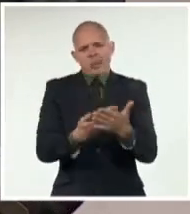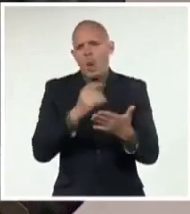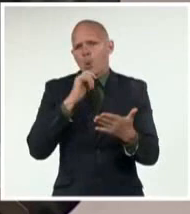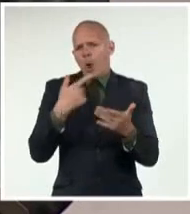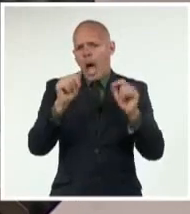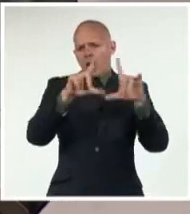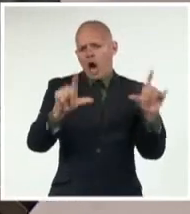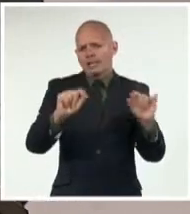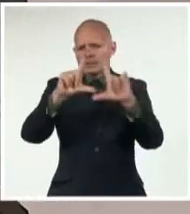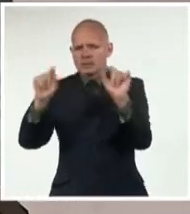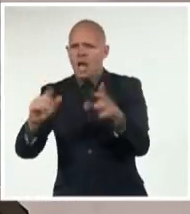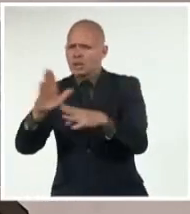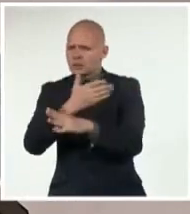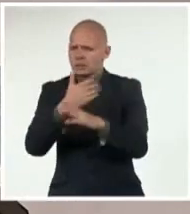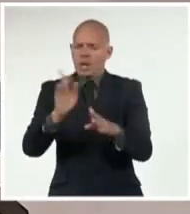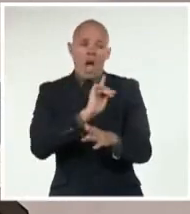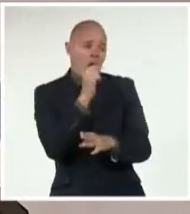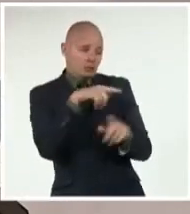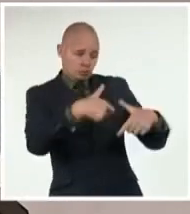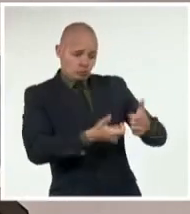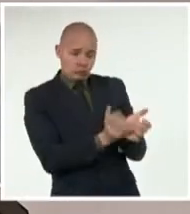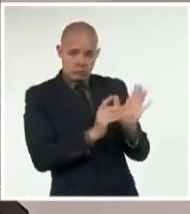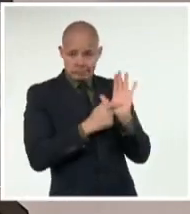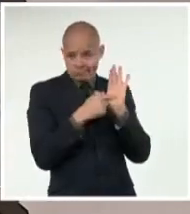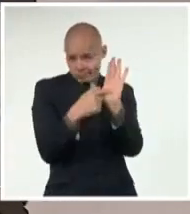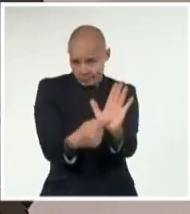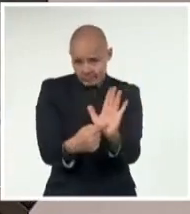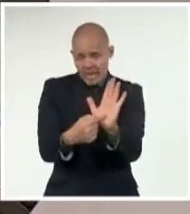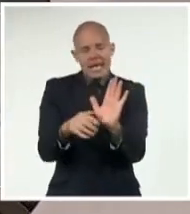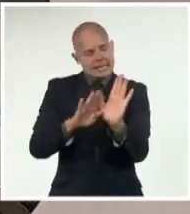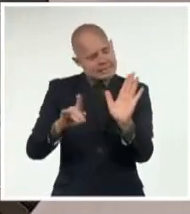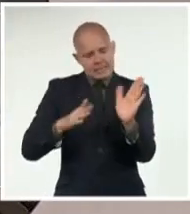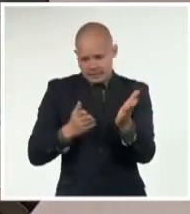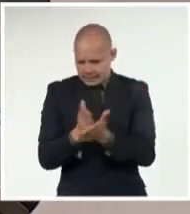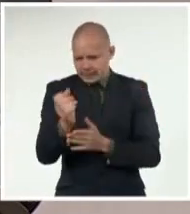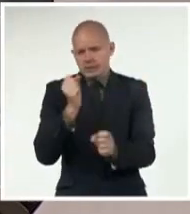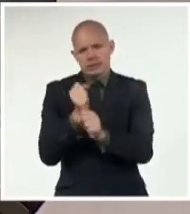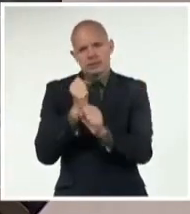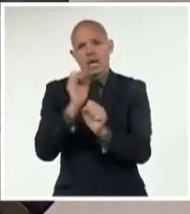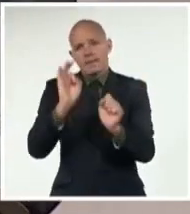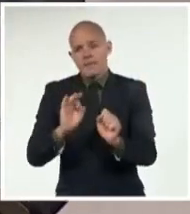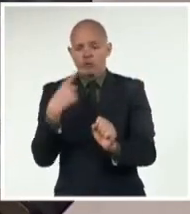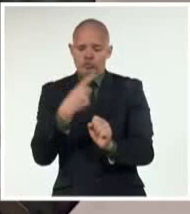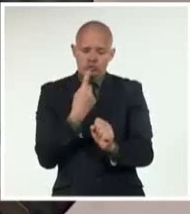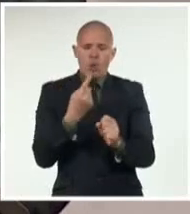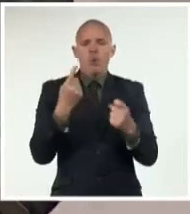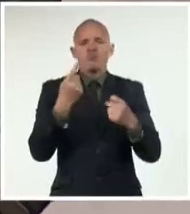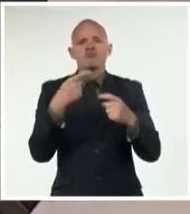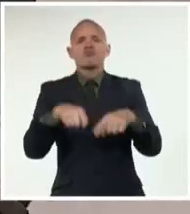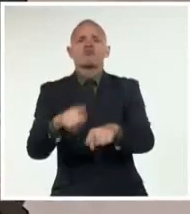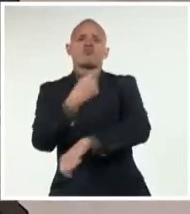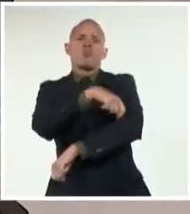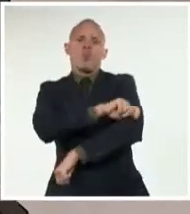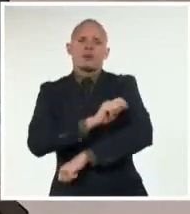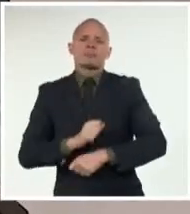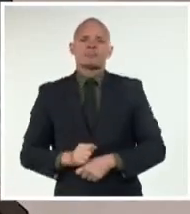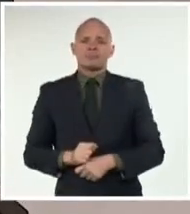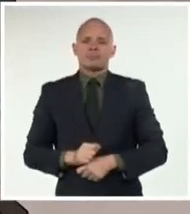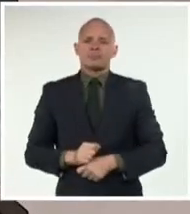conceptos y directrices señaladas en ese evento de los comunistas y todo el pueblo cubano. El Partido Comunista de